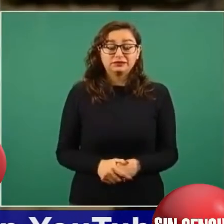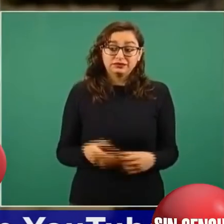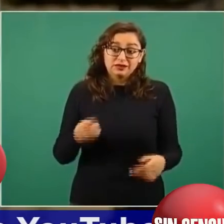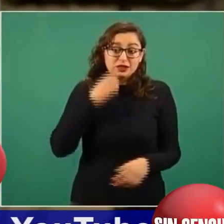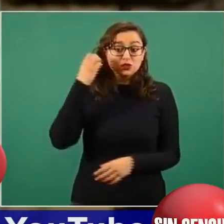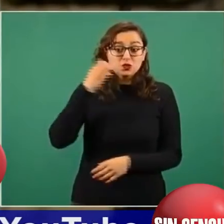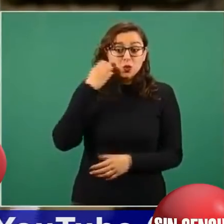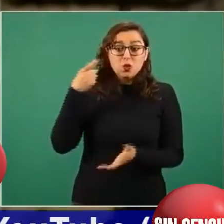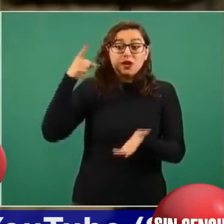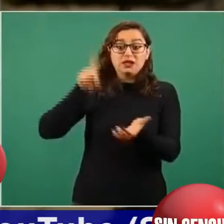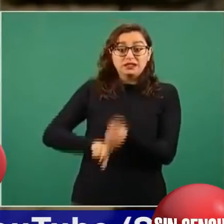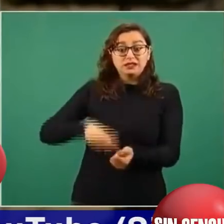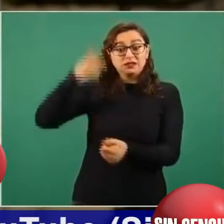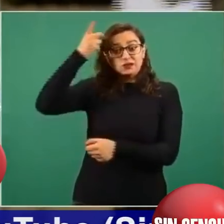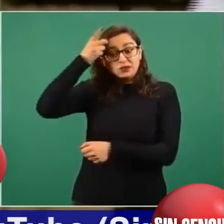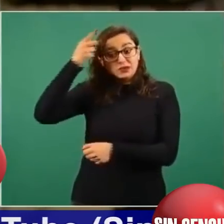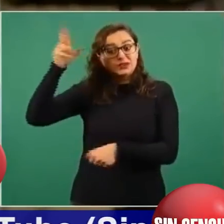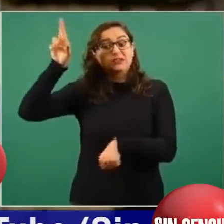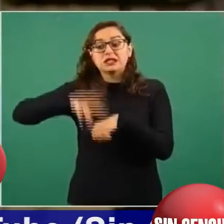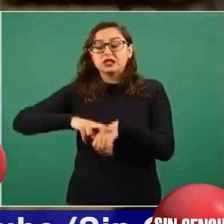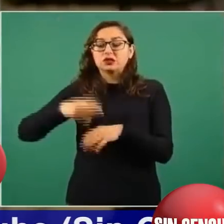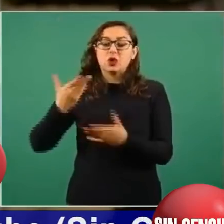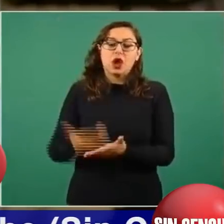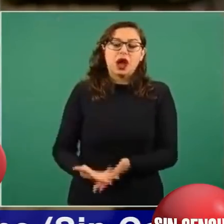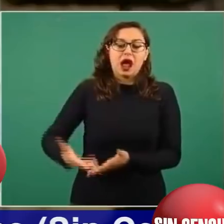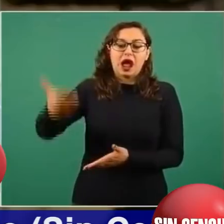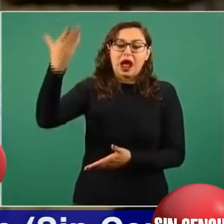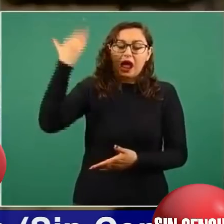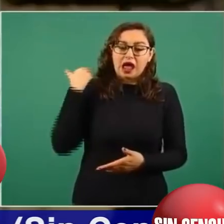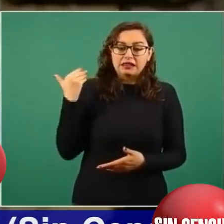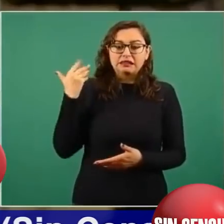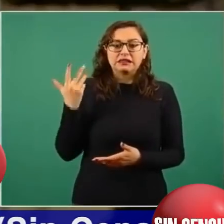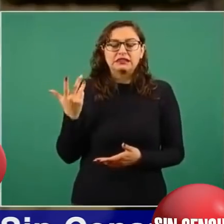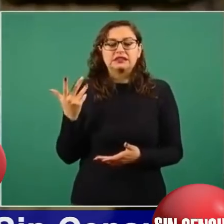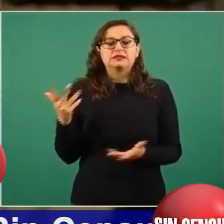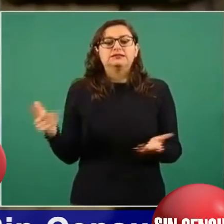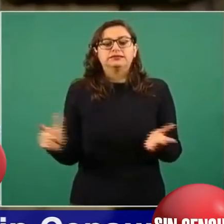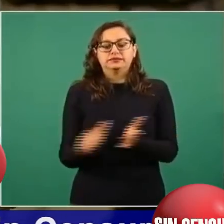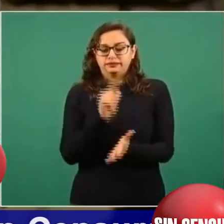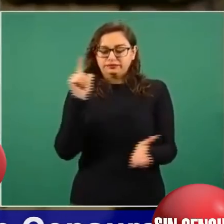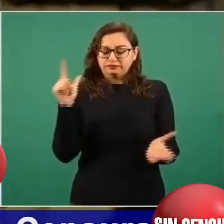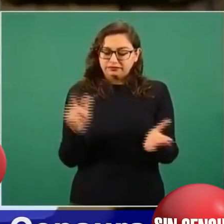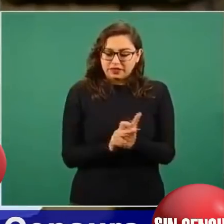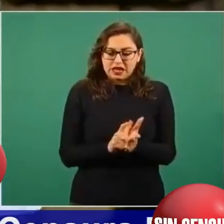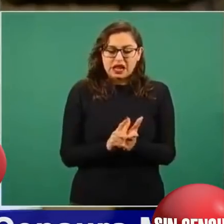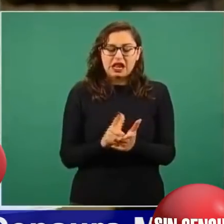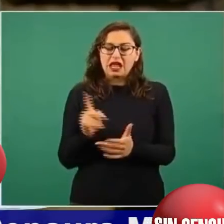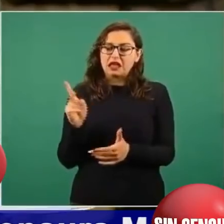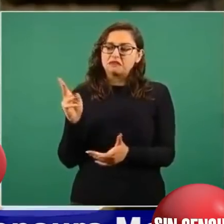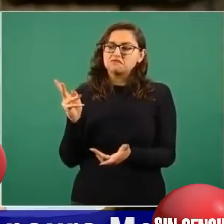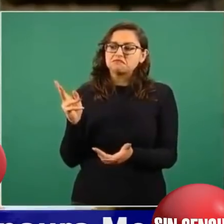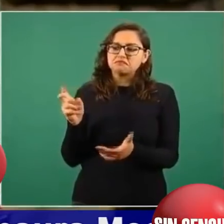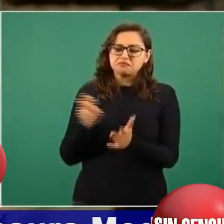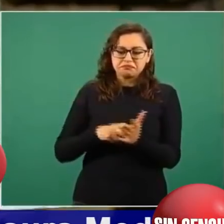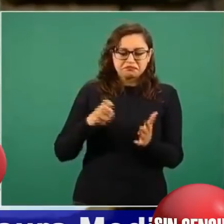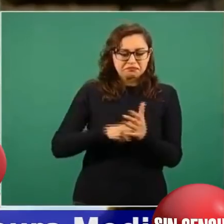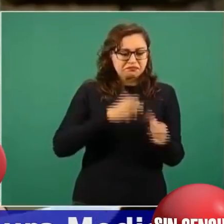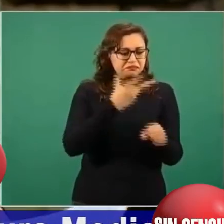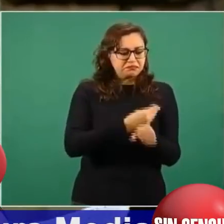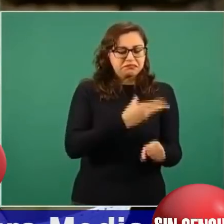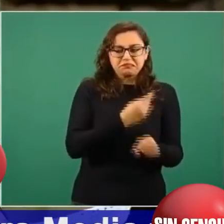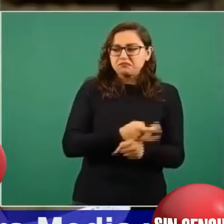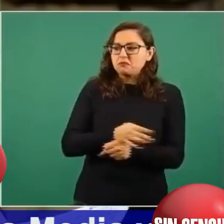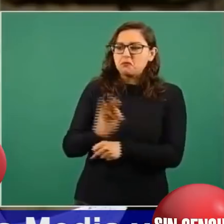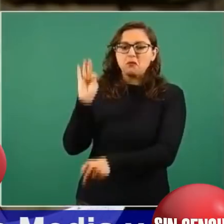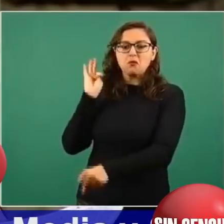escuela que les dio mucho poder la reforma educativa y los sexenios anteriores, donde se han